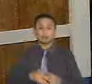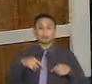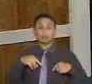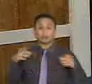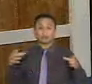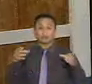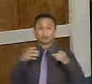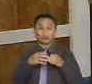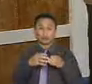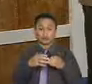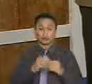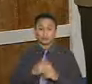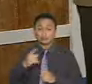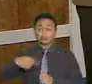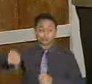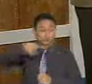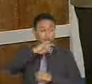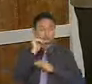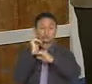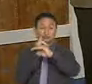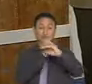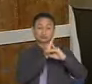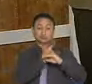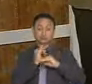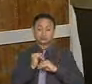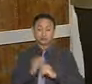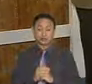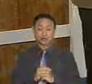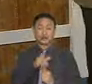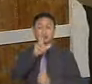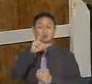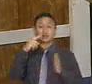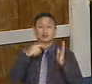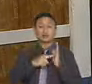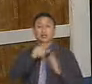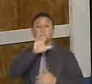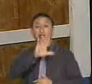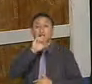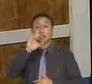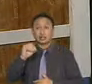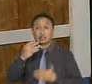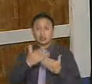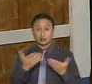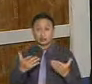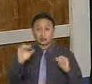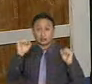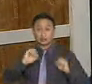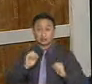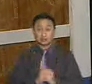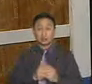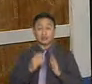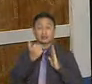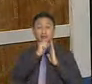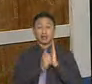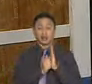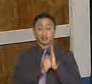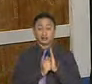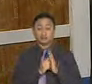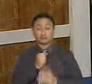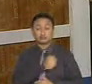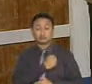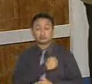conjunto de Iglesias se guardan tres mil quinientas obras de arte en su gran mayoría de la escuela